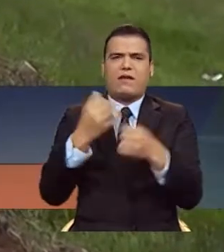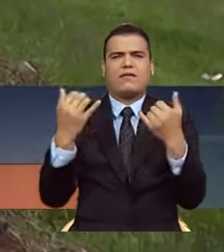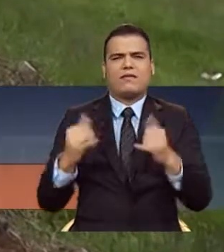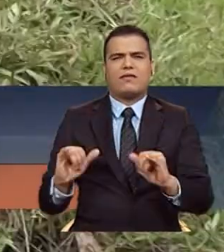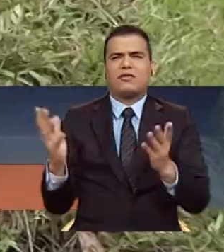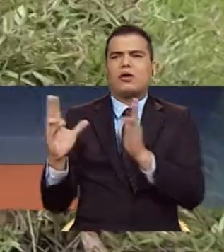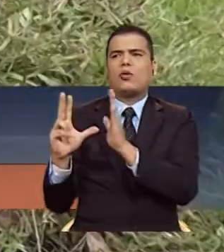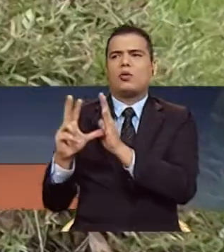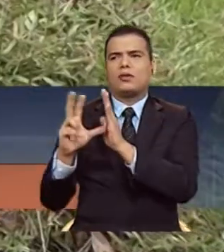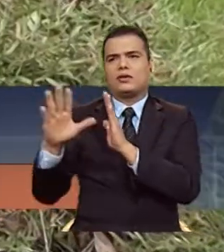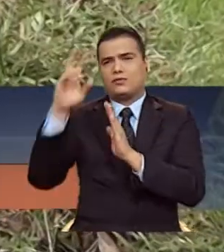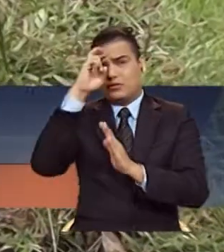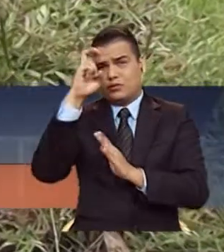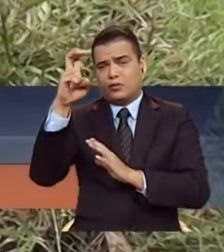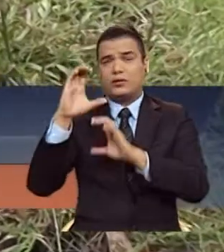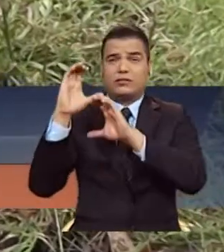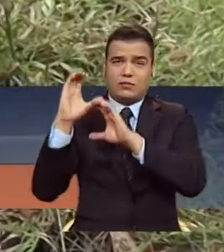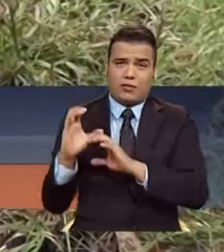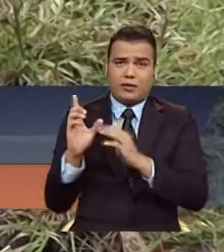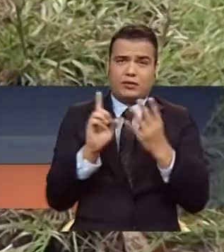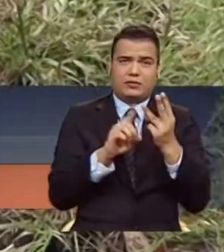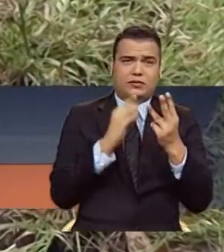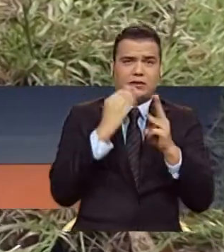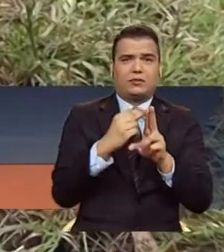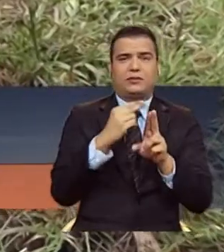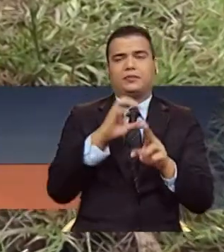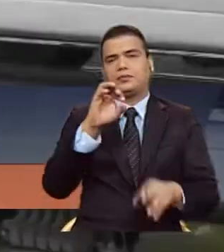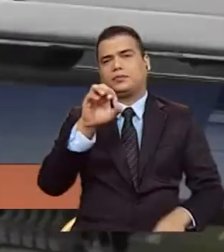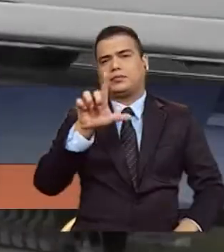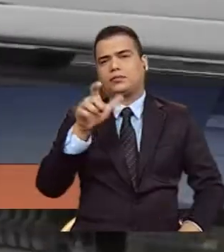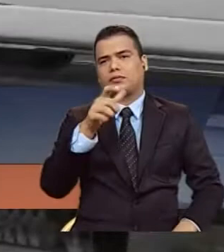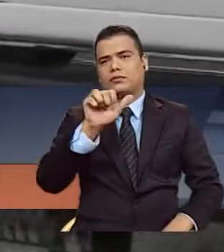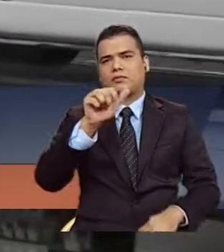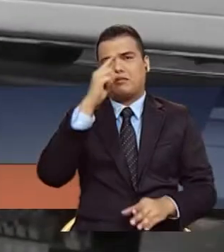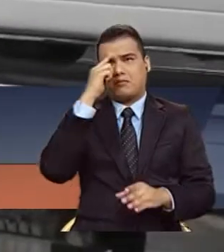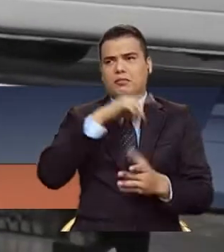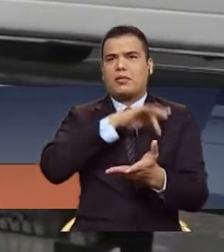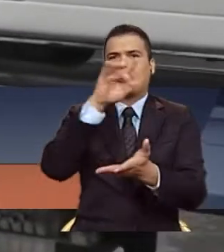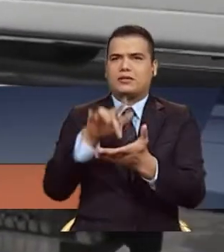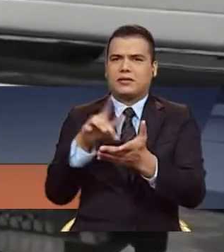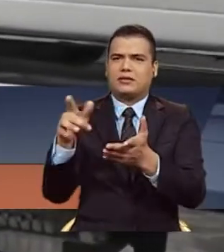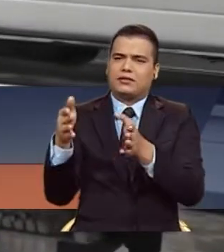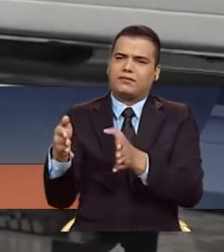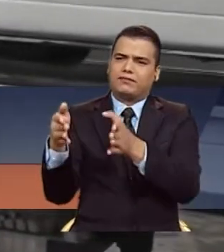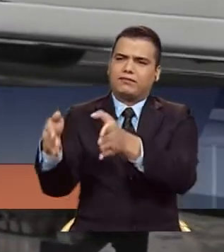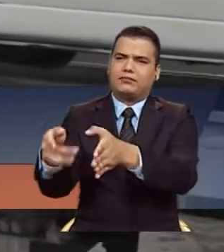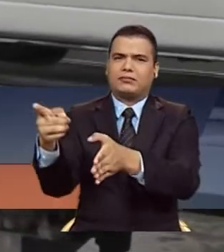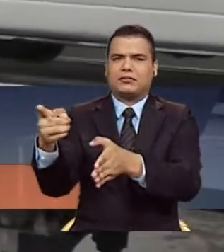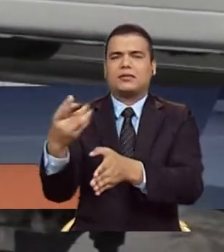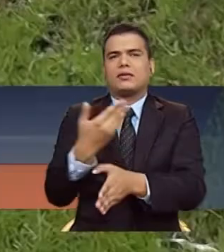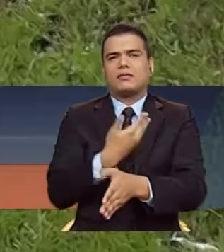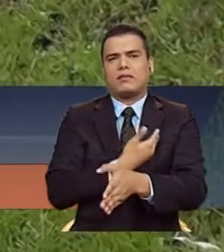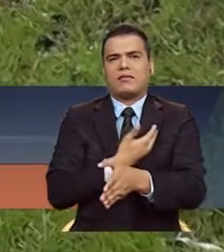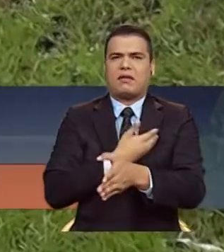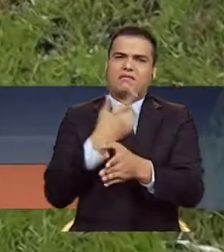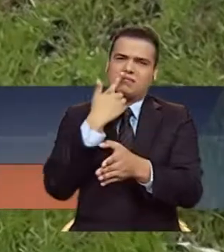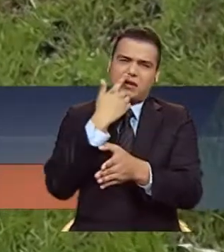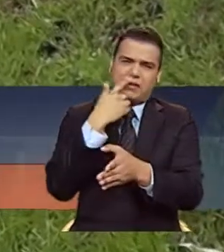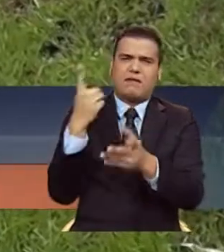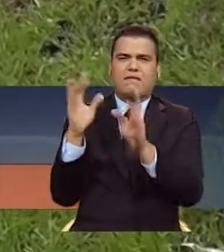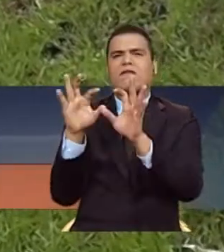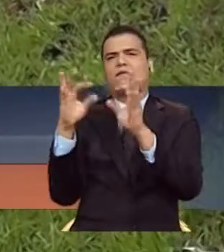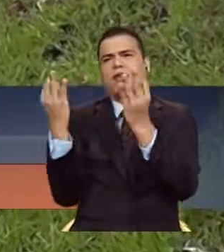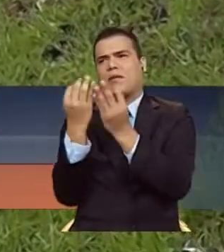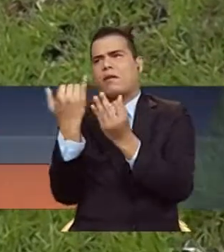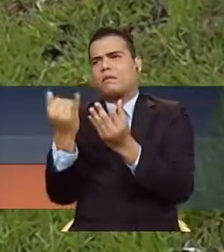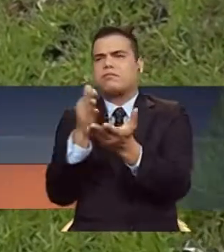en el sector norte de Popayán. La otra, Olga Gallego, iba a visitar un cementerio donde están los restos de sus familiares. Hay